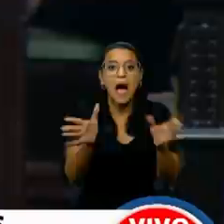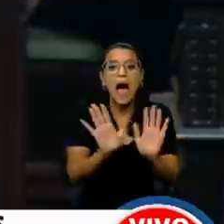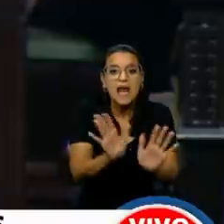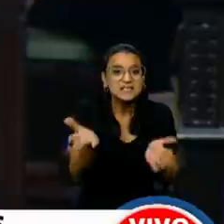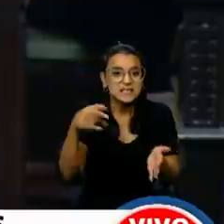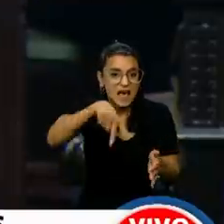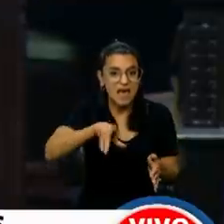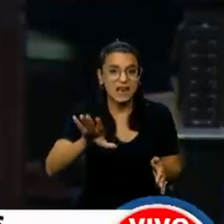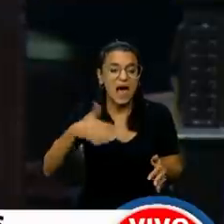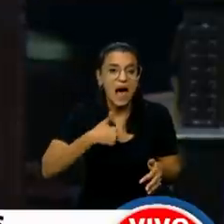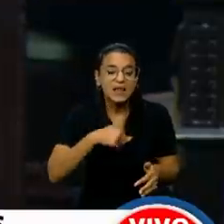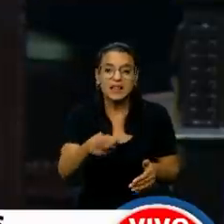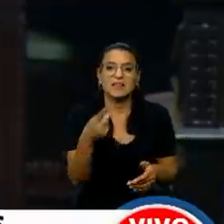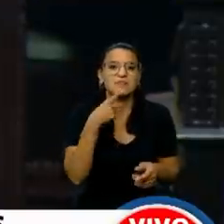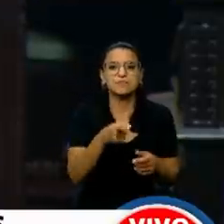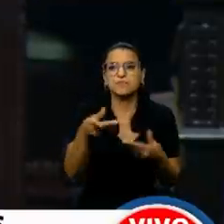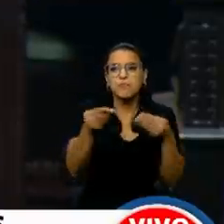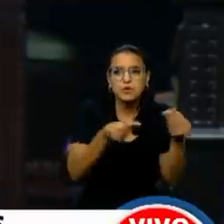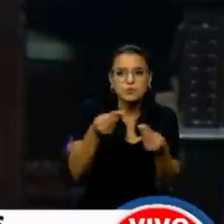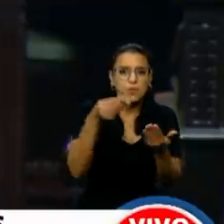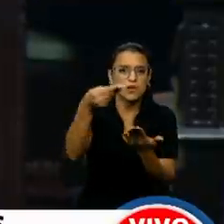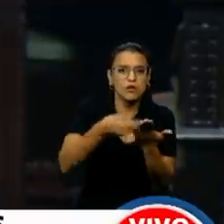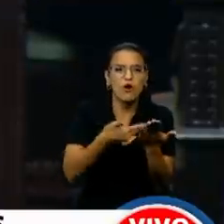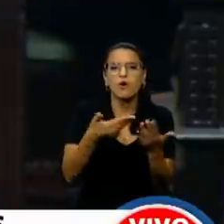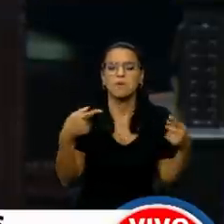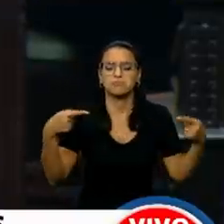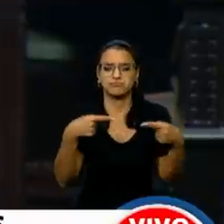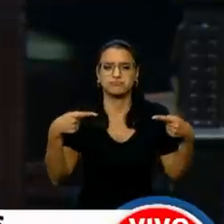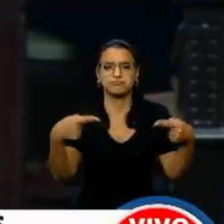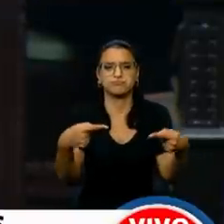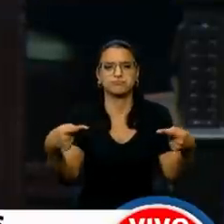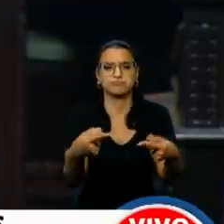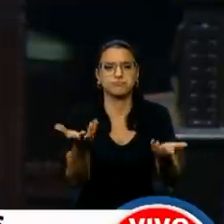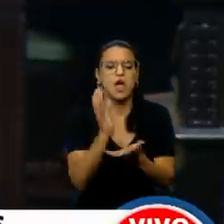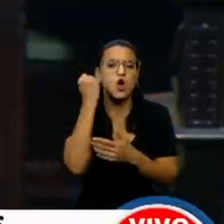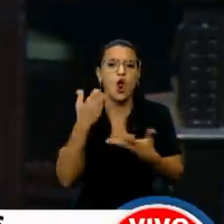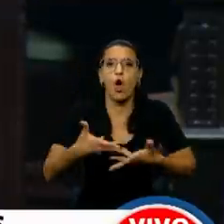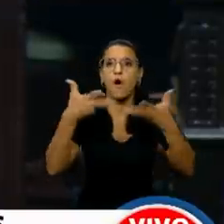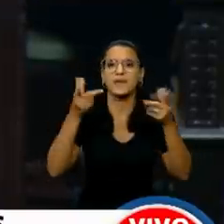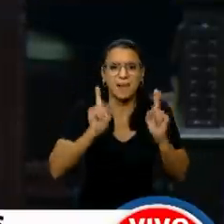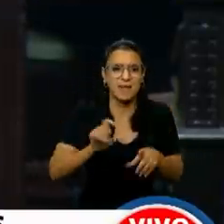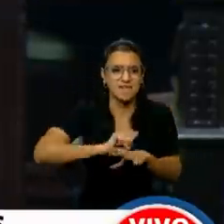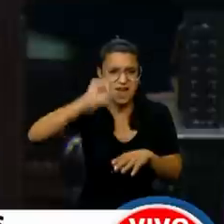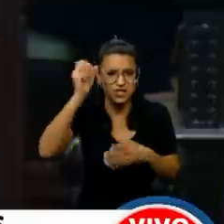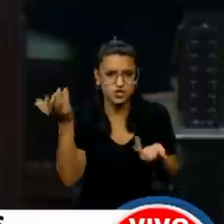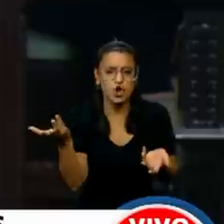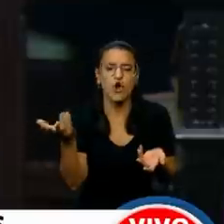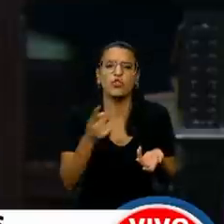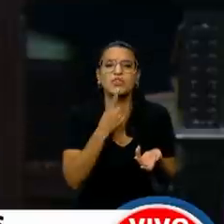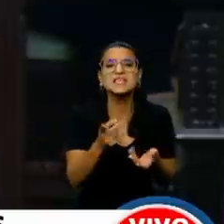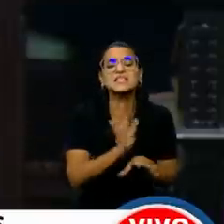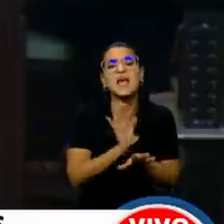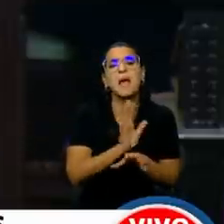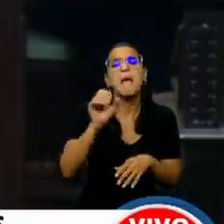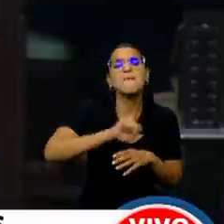este presupuesto tiene tremendas inconsistencias de proyección macroeconómica y de inflación plantean una